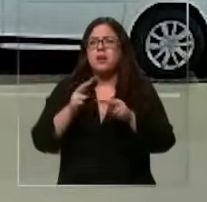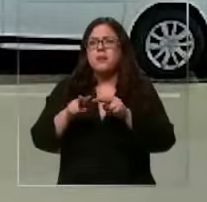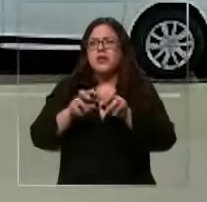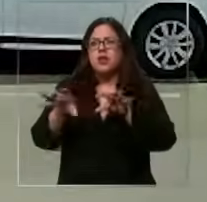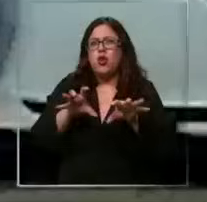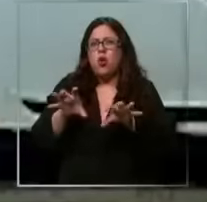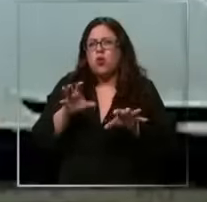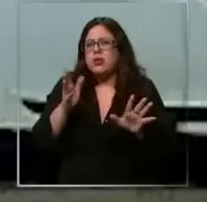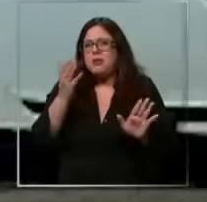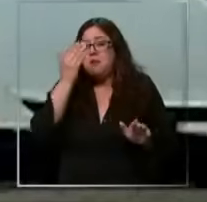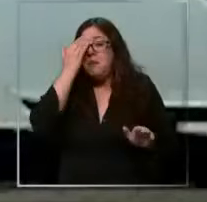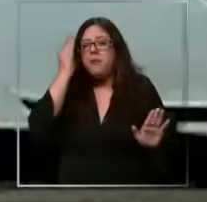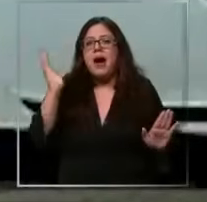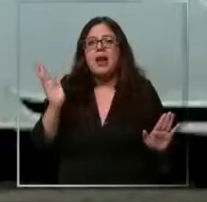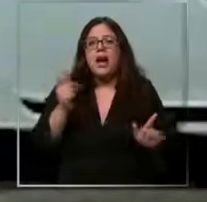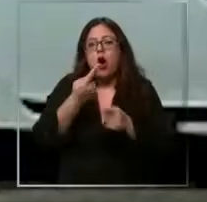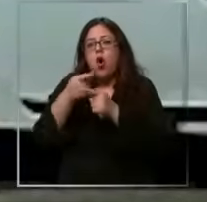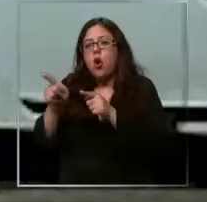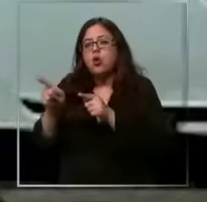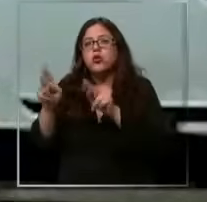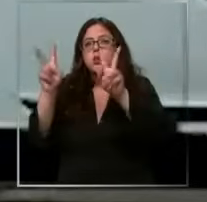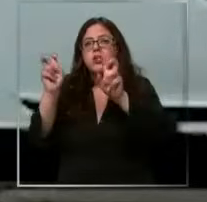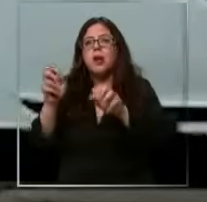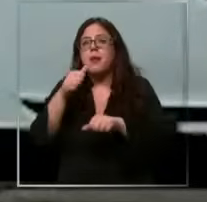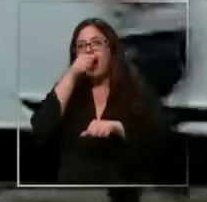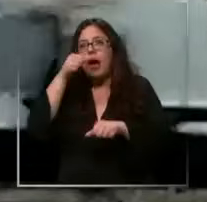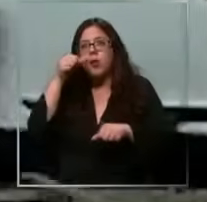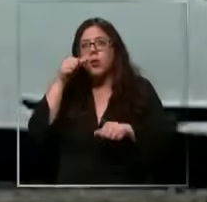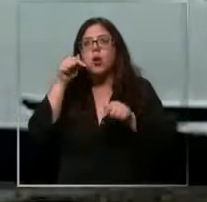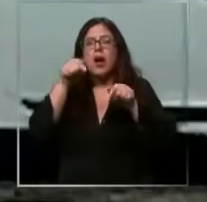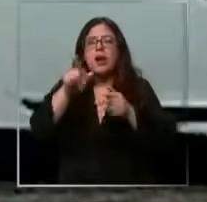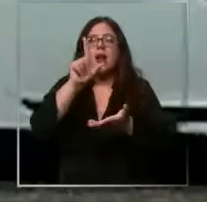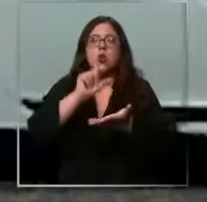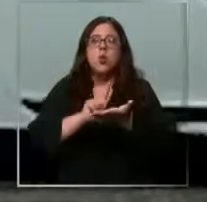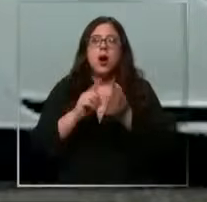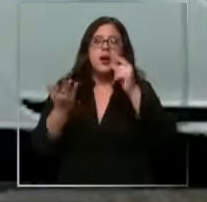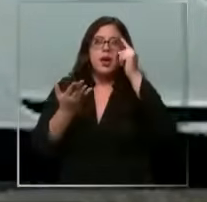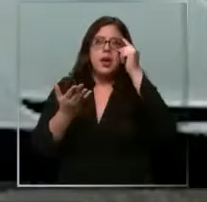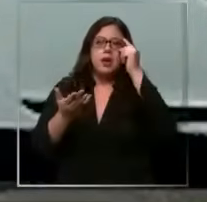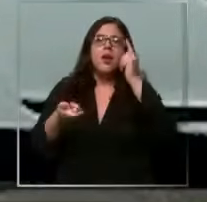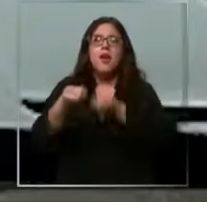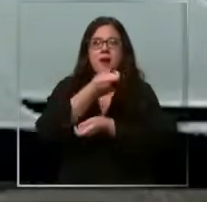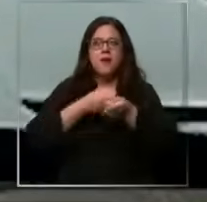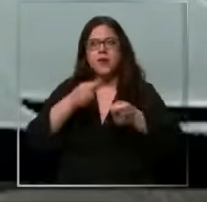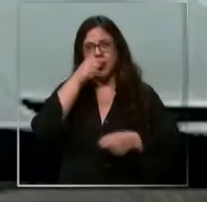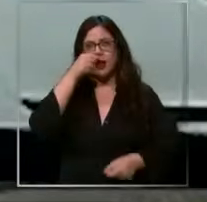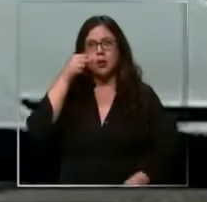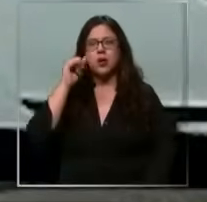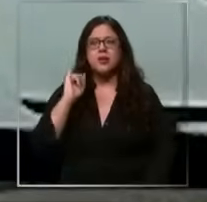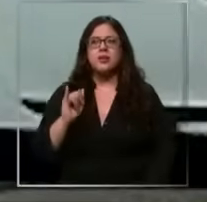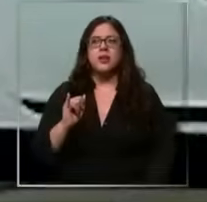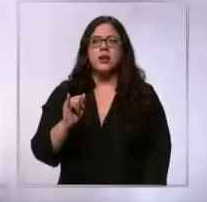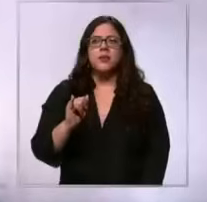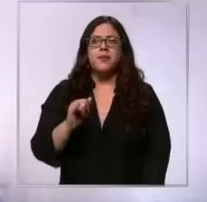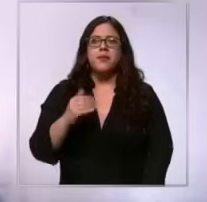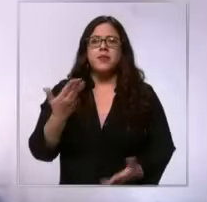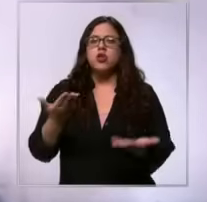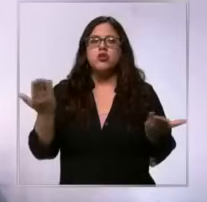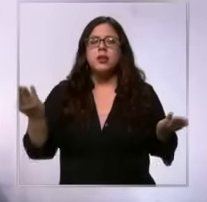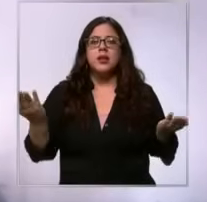Hay otros que dicen que puede ser una quitada de droga, porque ahí en ese sector, en ese lado, venden droga. Entonces siempre se